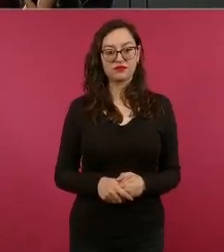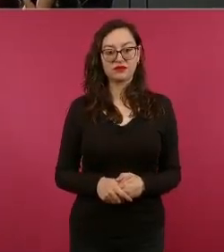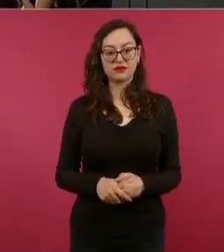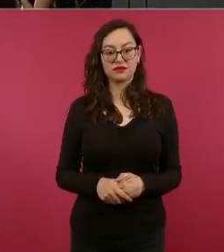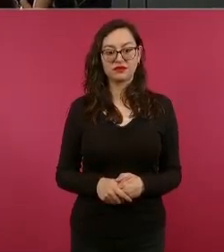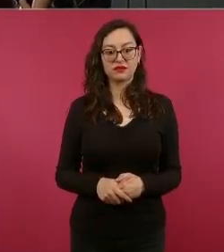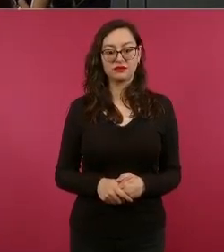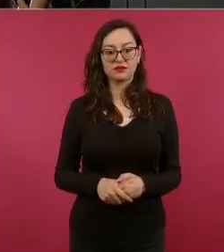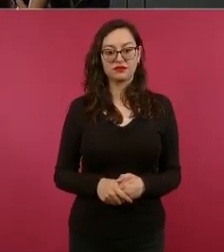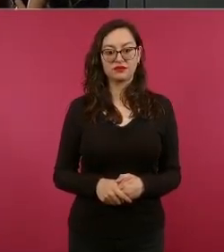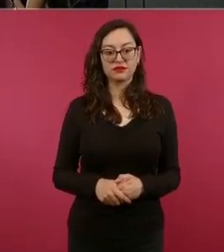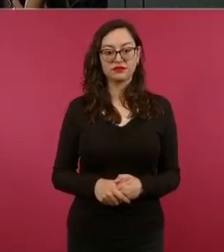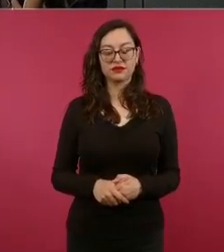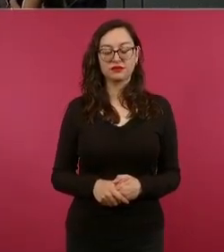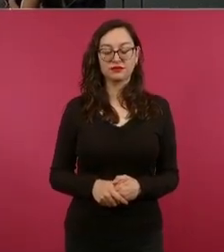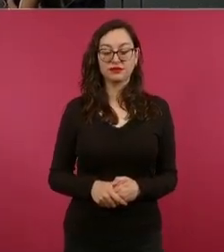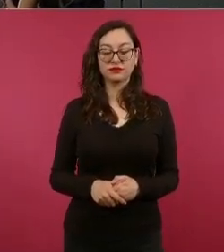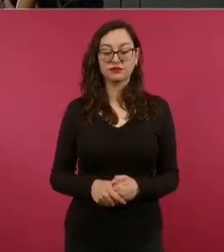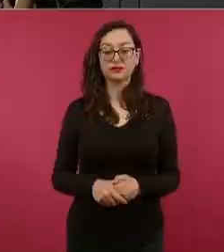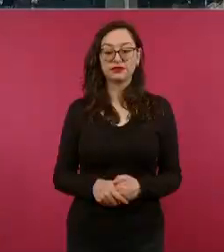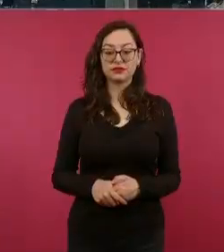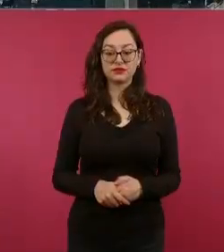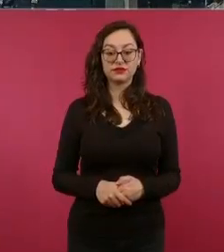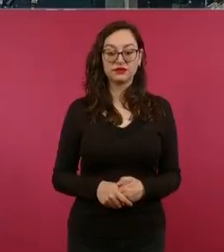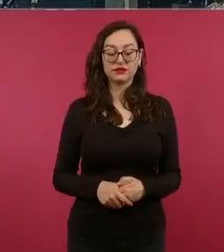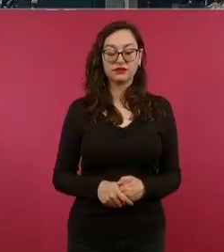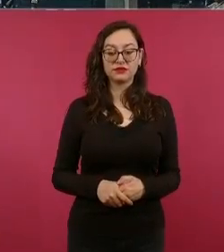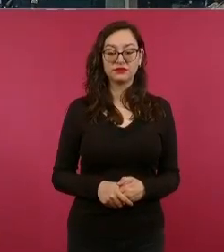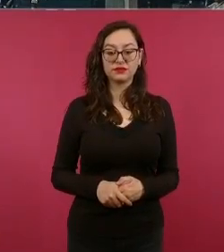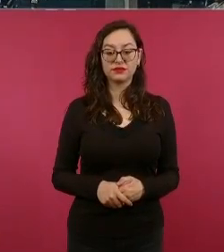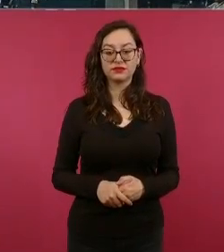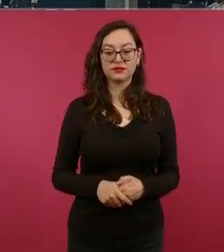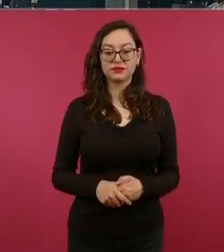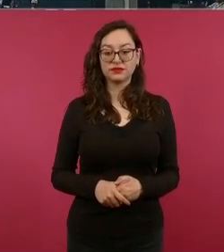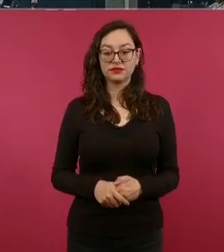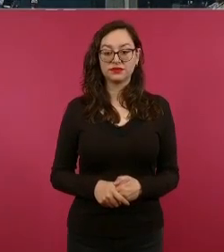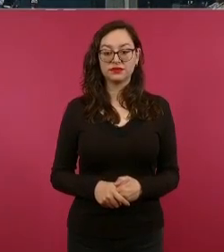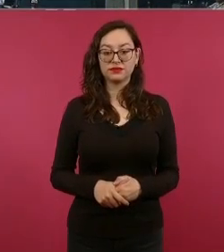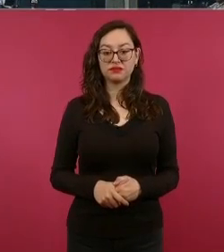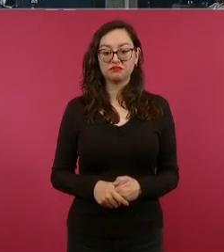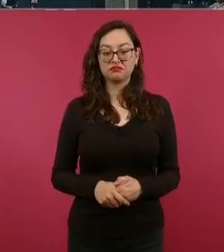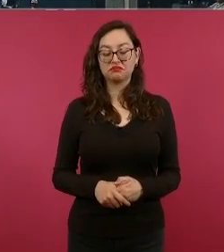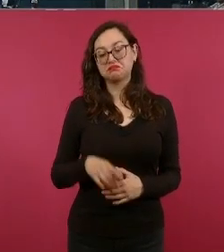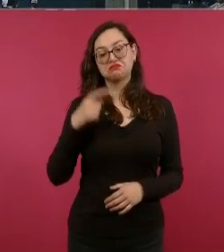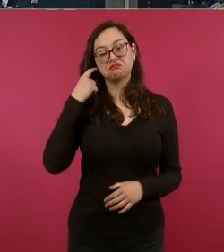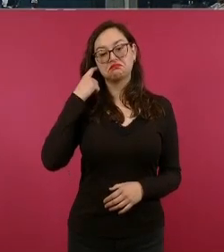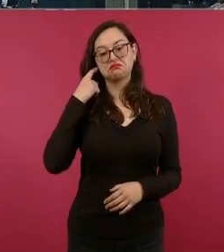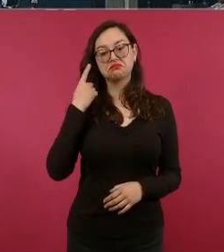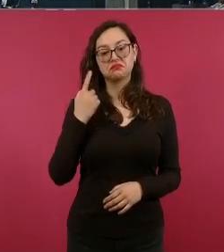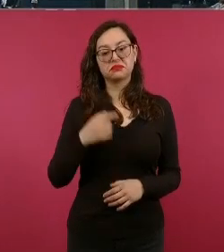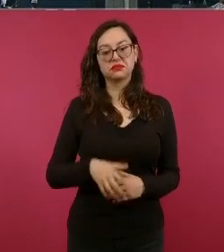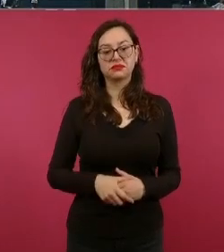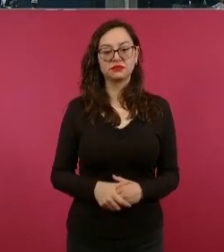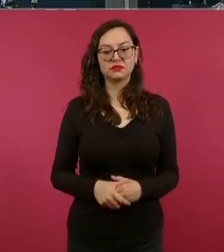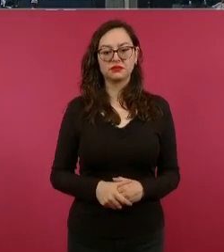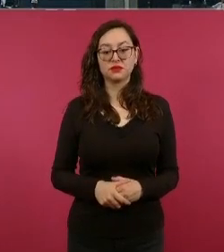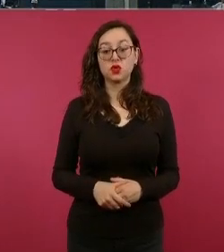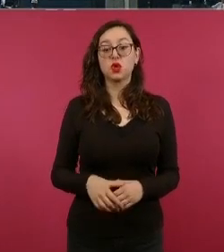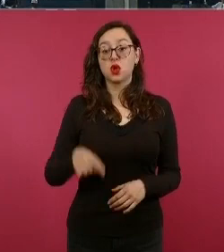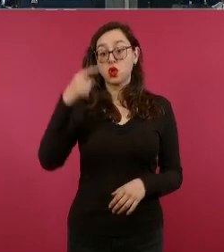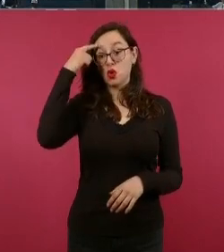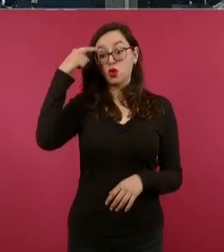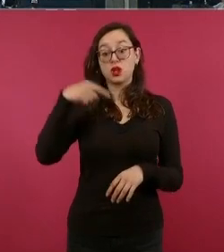¿Sería la misión a la luna que tiene contemplada la NASA con una mexicana o sería una misión al espacio exterior nada más? Yo creo que sí es a la luna. ¿A la